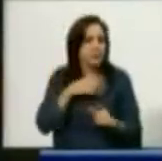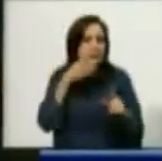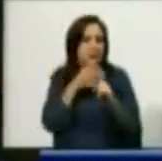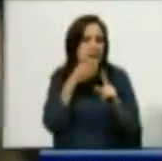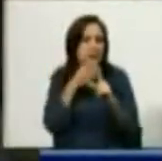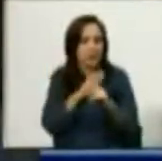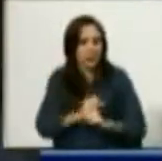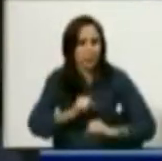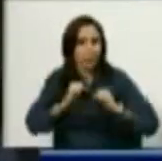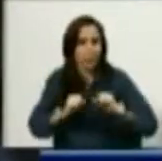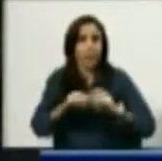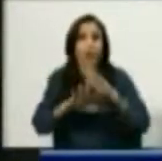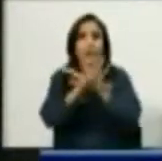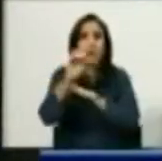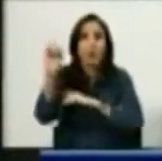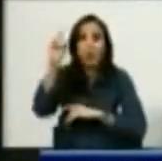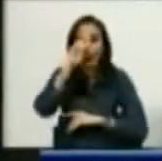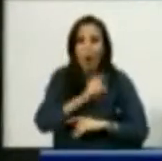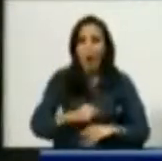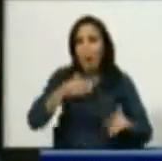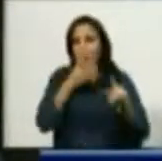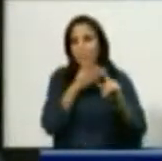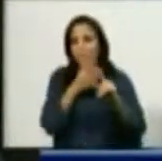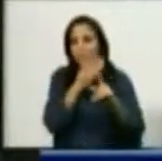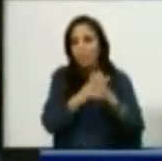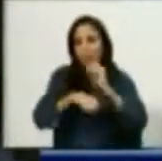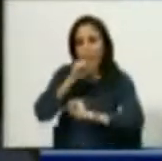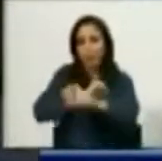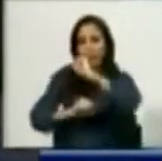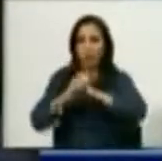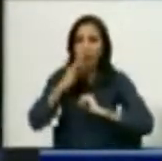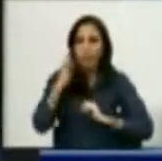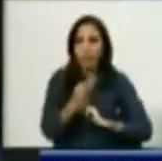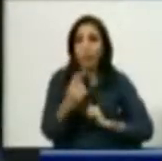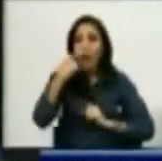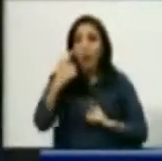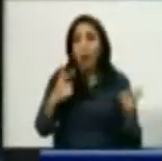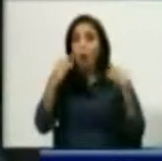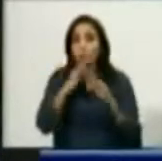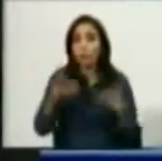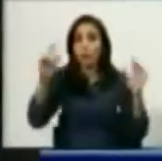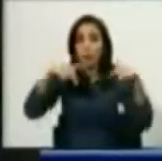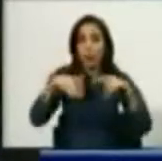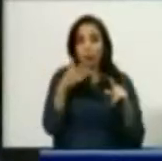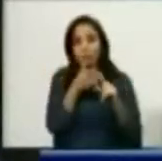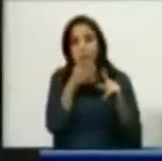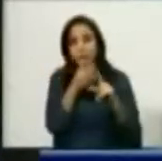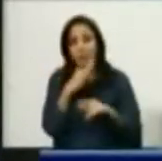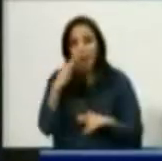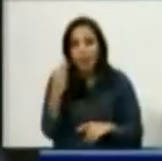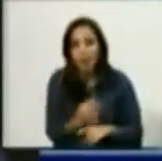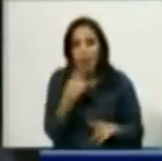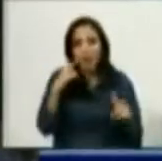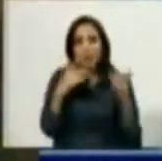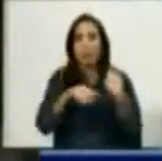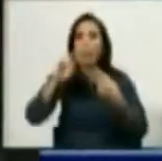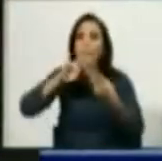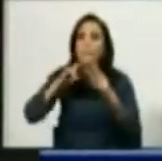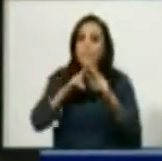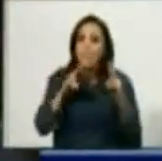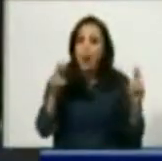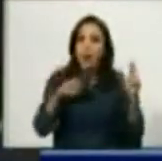resistencia 500 años de lucha hoy por fin después de tanta lucha tenemos patria